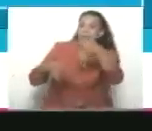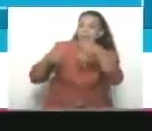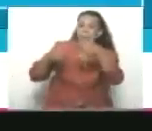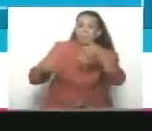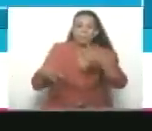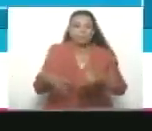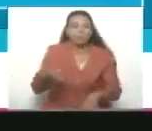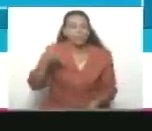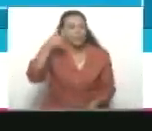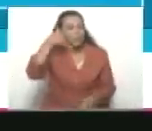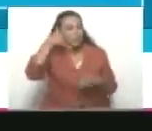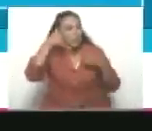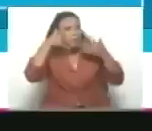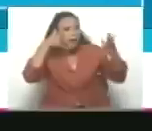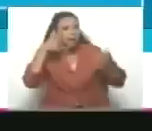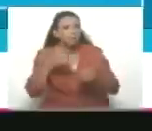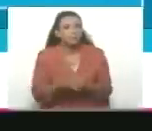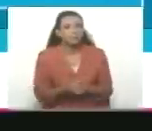salud